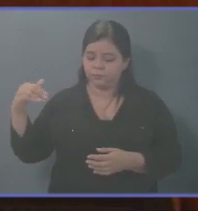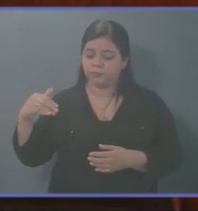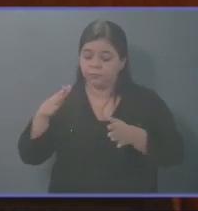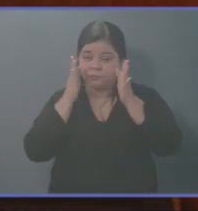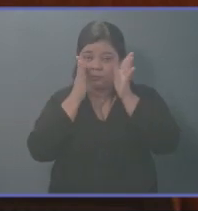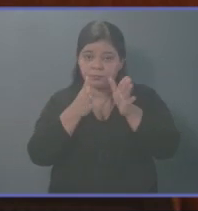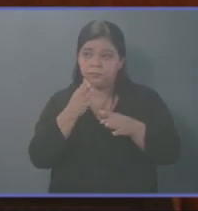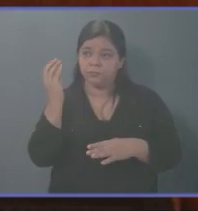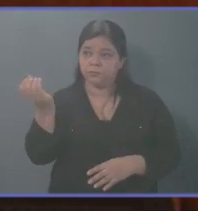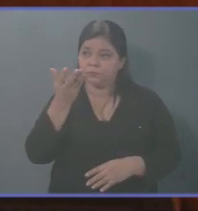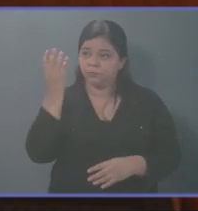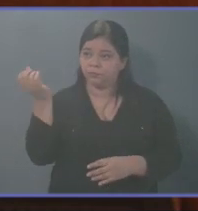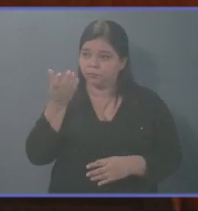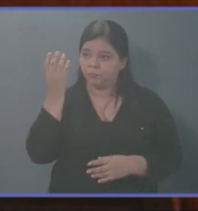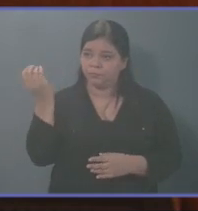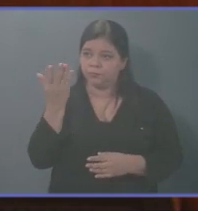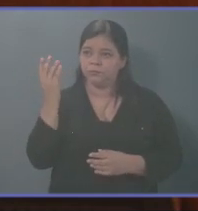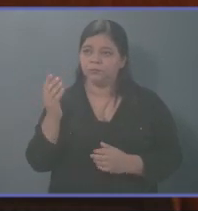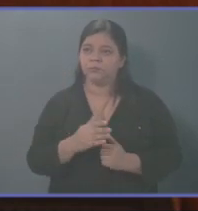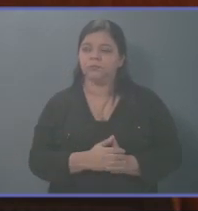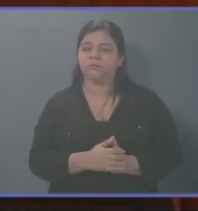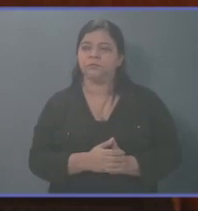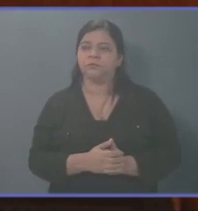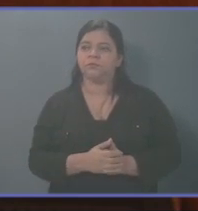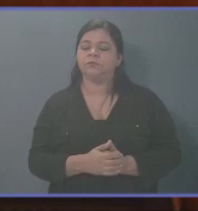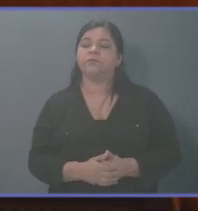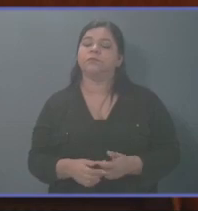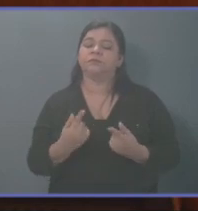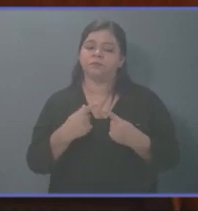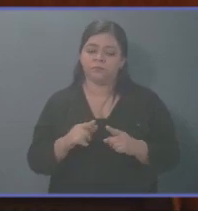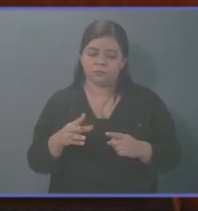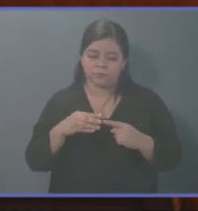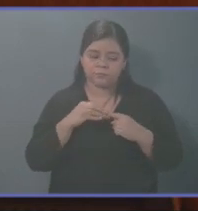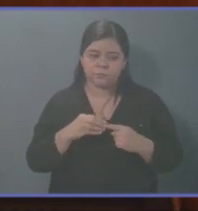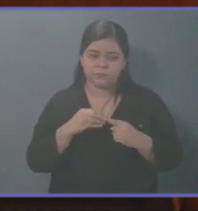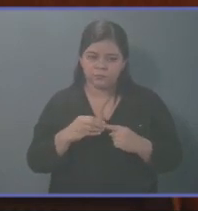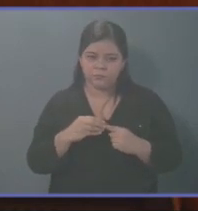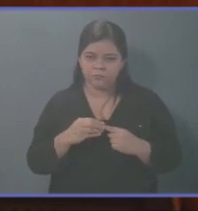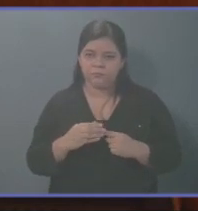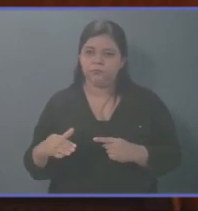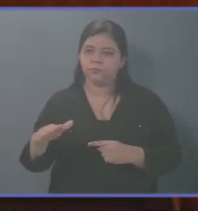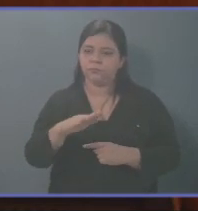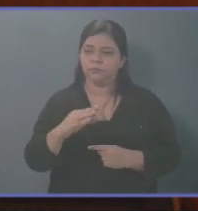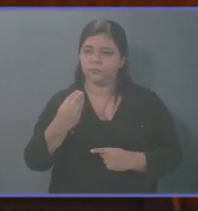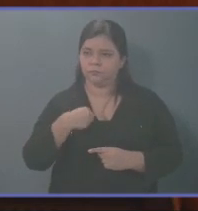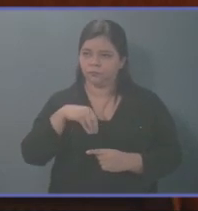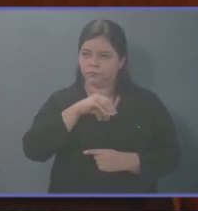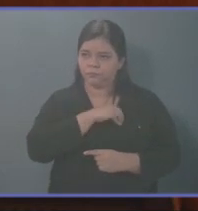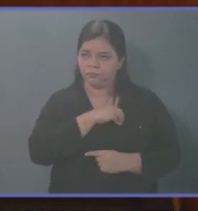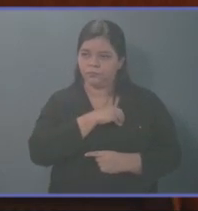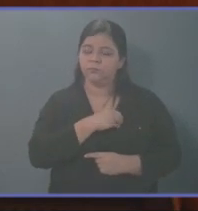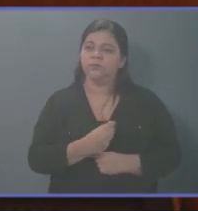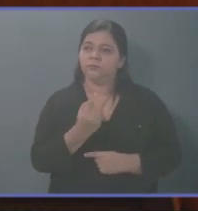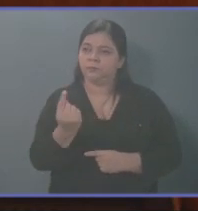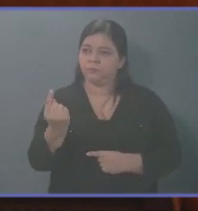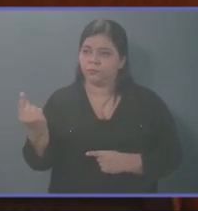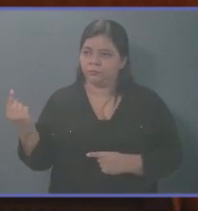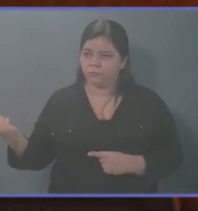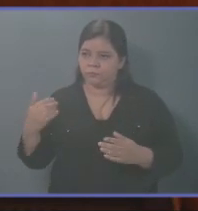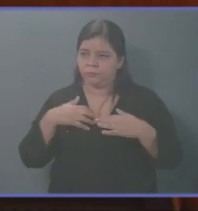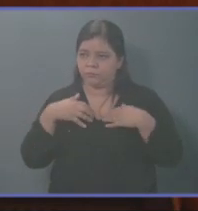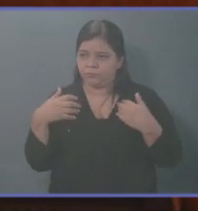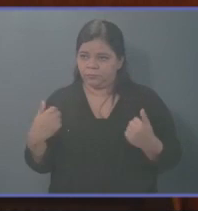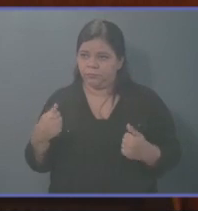atender la emergencia que se está suscitando, y especialmente en el área médica y al personal de salud que